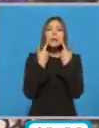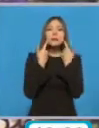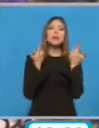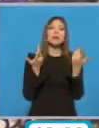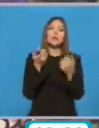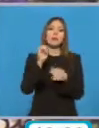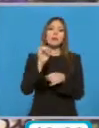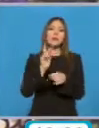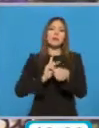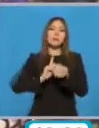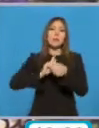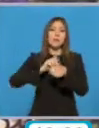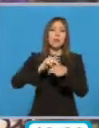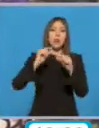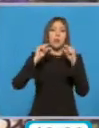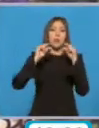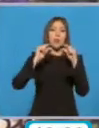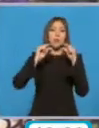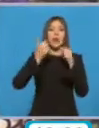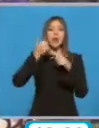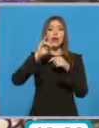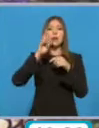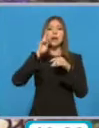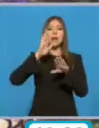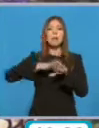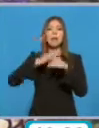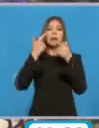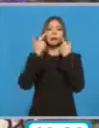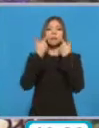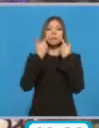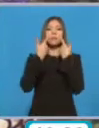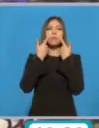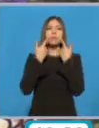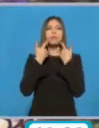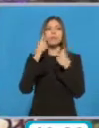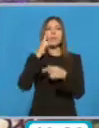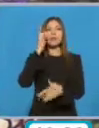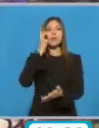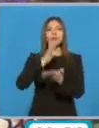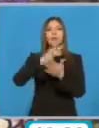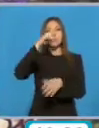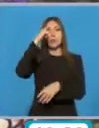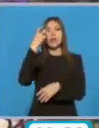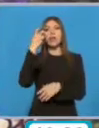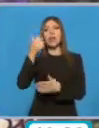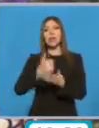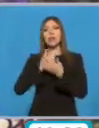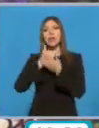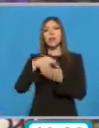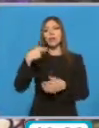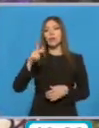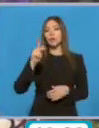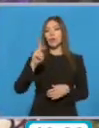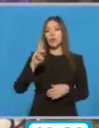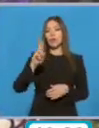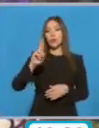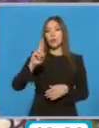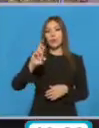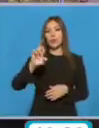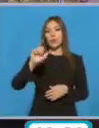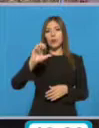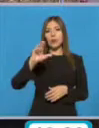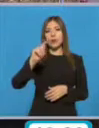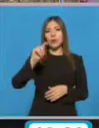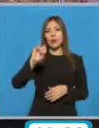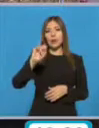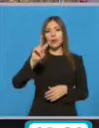son pieles gruesas y la fuerza de gravedad hace que se marque esto. Pues con este producto de Pure Active,